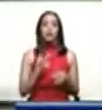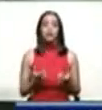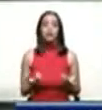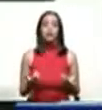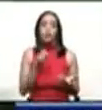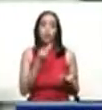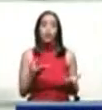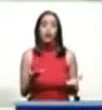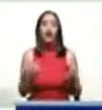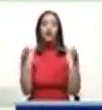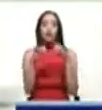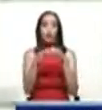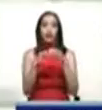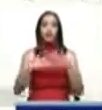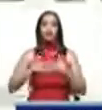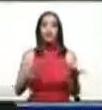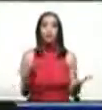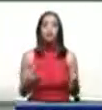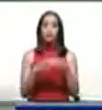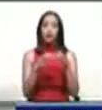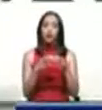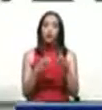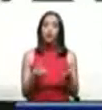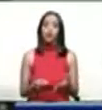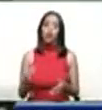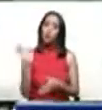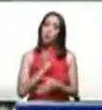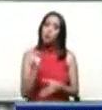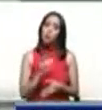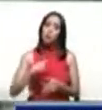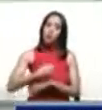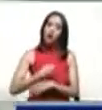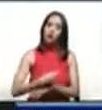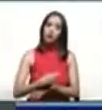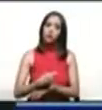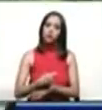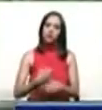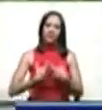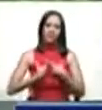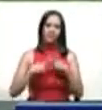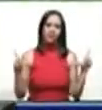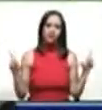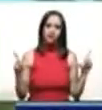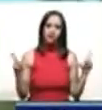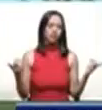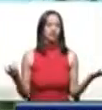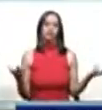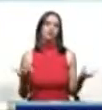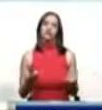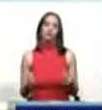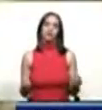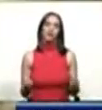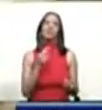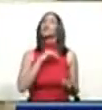no se cobre regalías, no se cobre impuestos. Prácticamente cediendo la soberanía del país. Y nosotros hemos